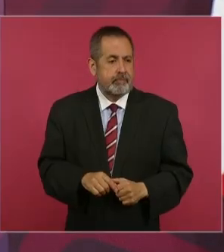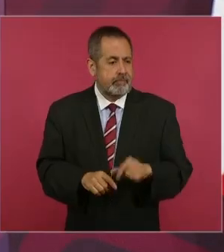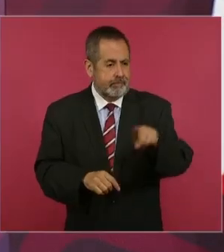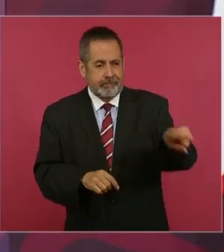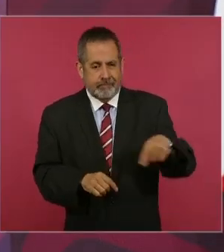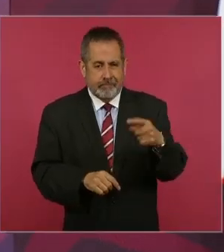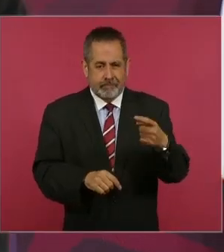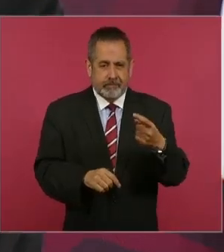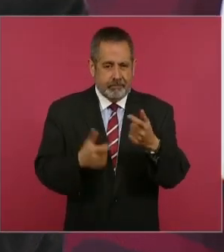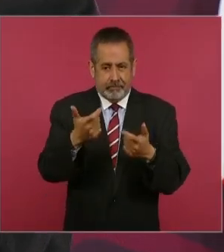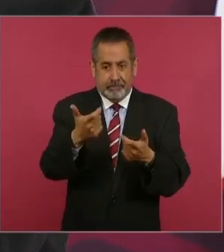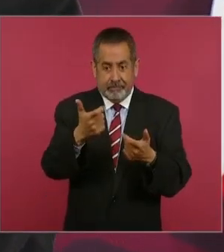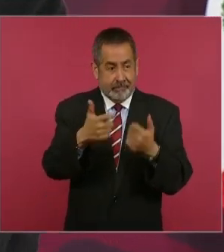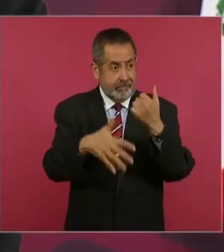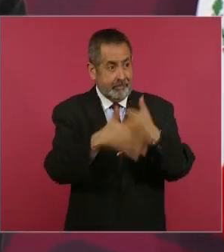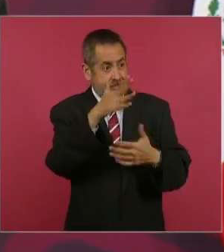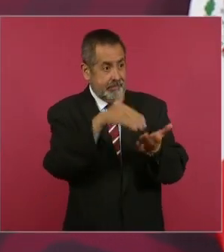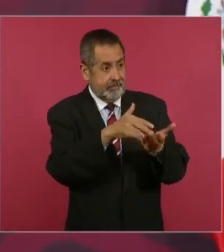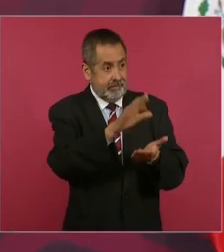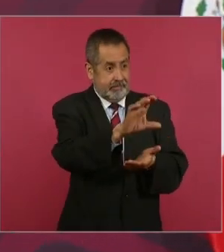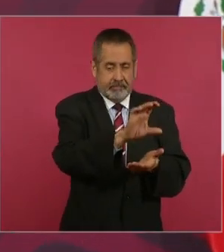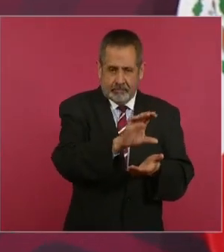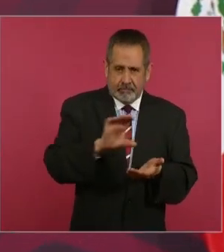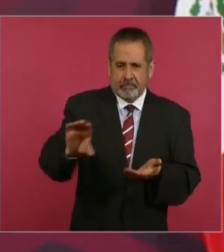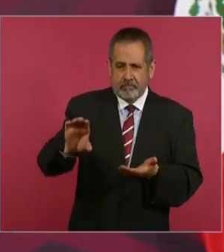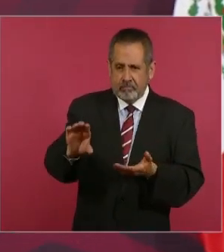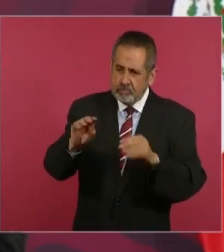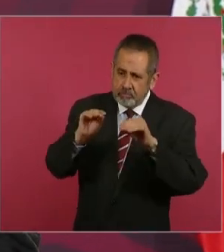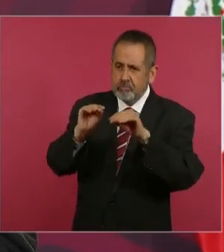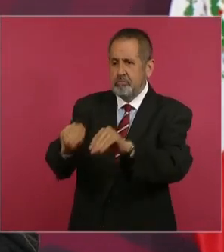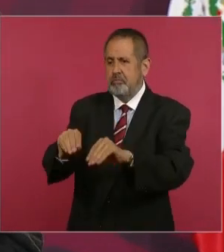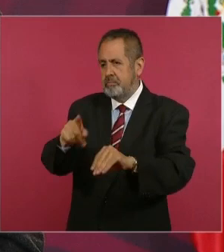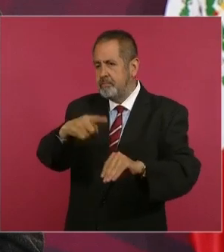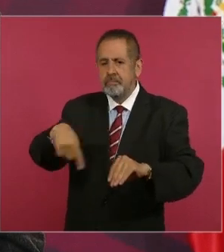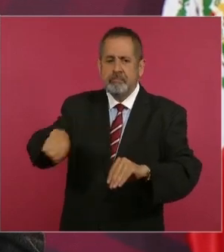esos recursos se